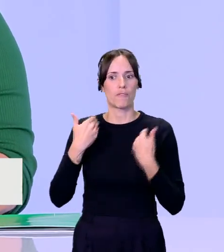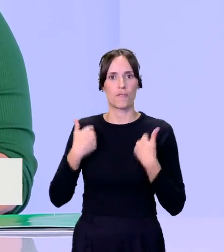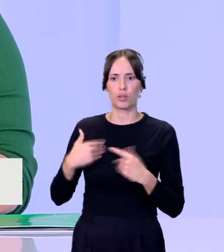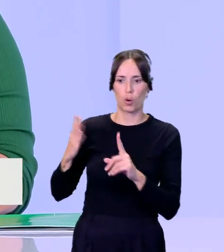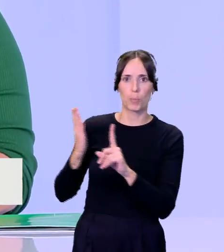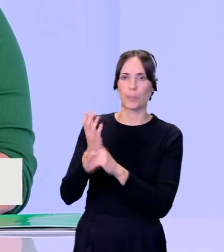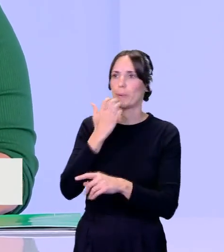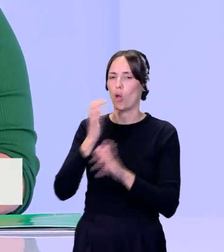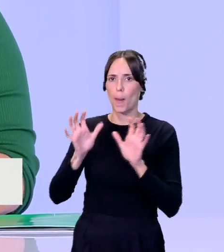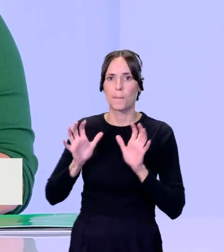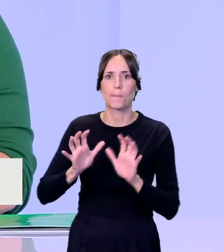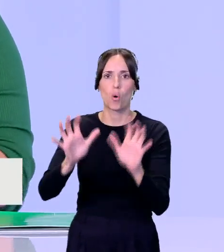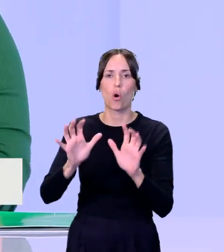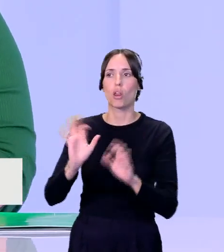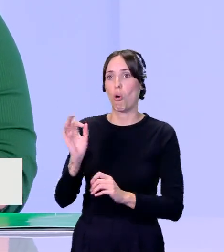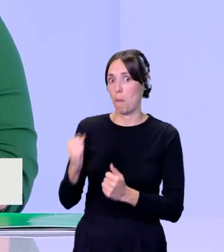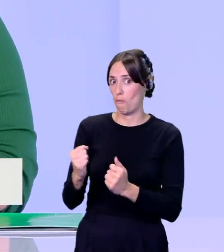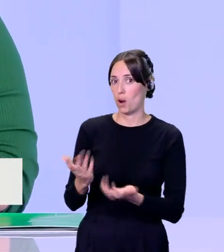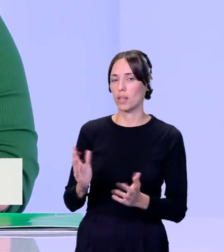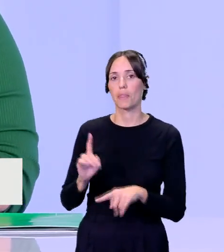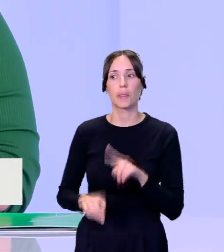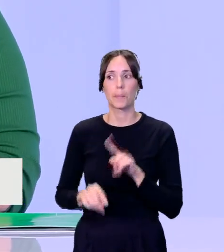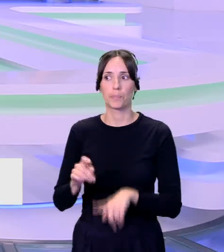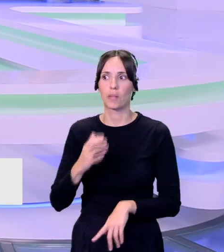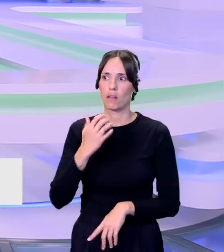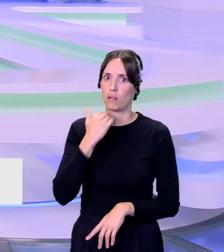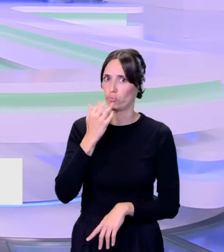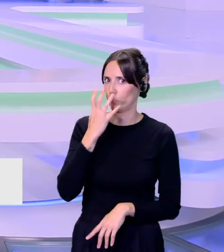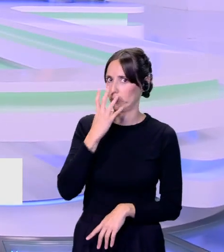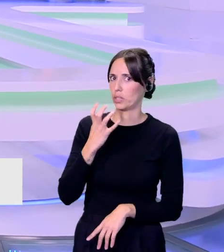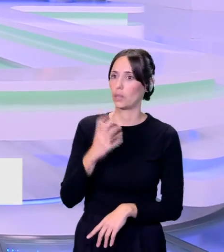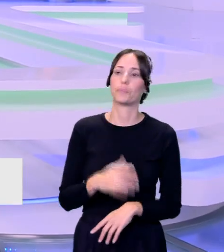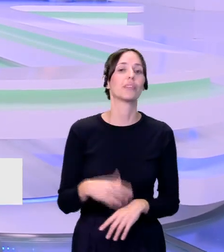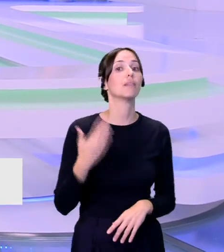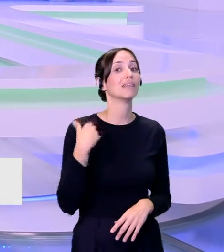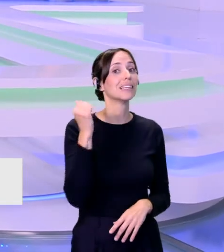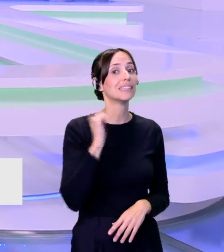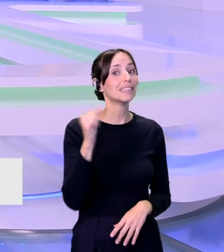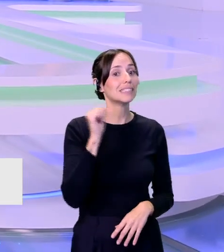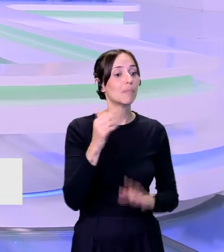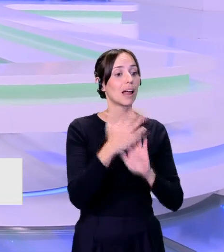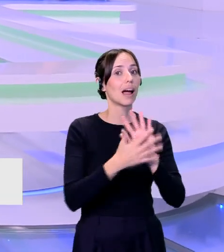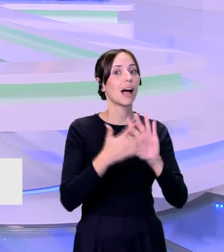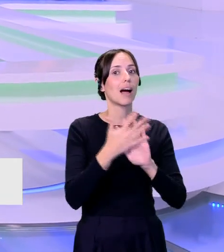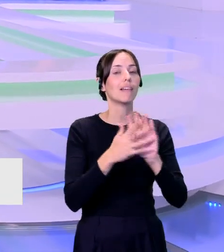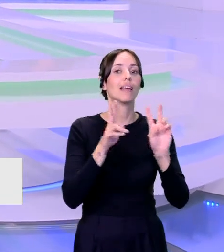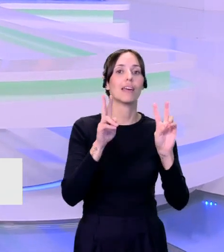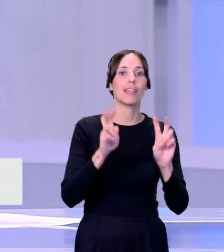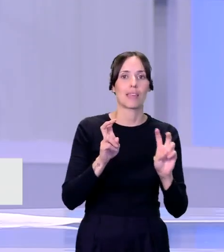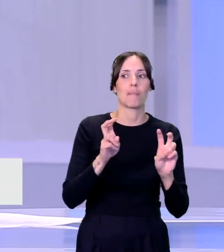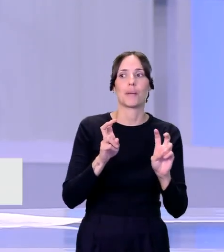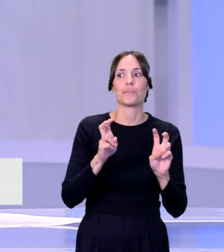pueden ser empujones, agresiones más fuertes y demás. Estamos hablando de algo serio. En las últimas semanas se está hablando mucho de ese incremento de los